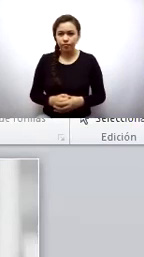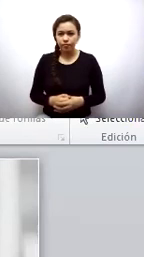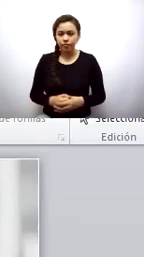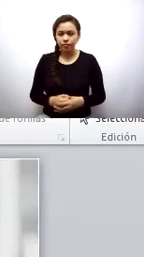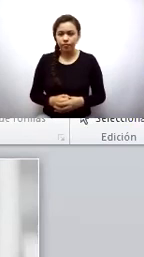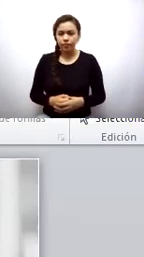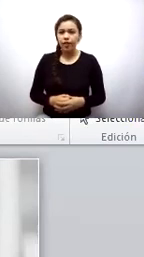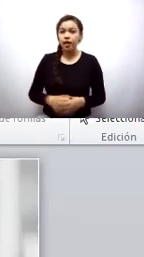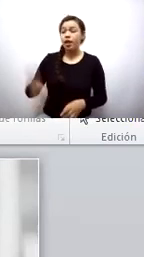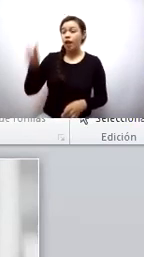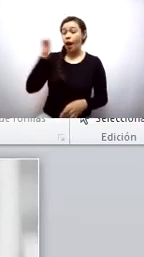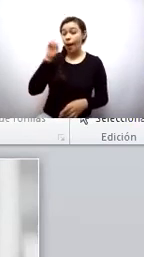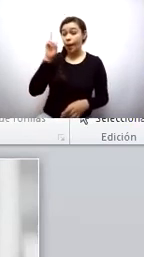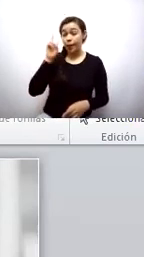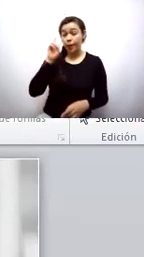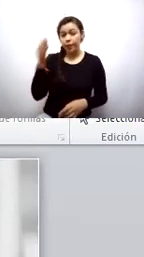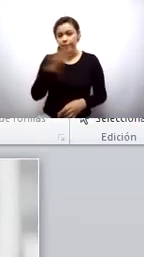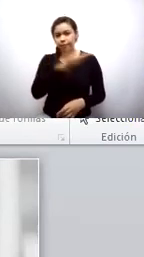Veremos entonces